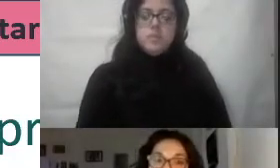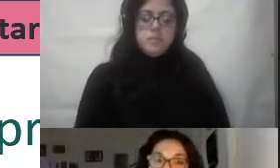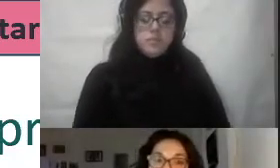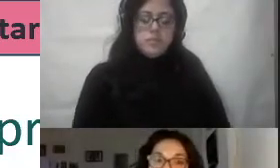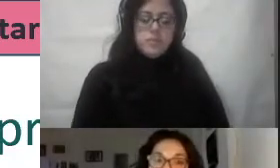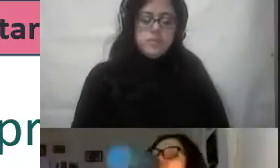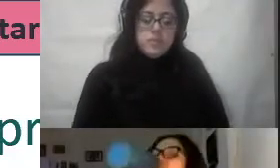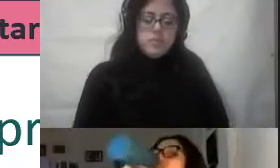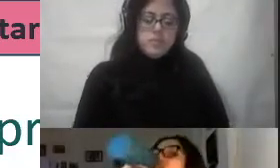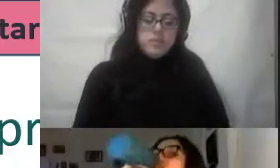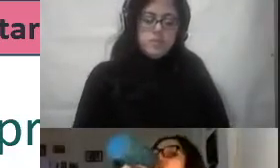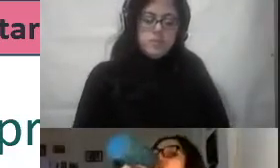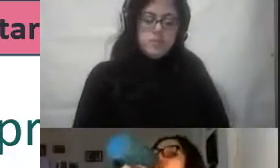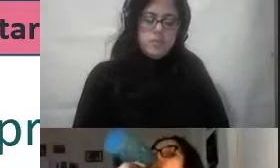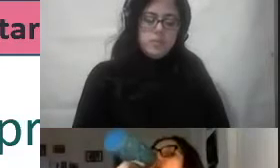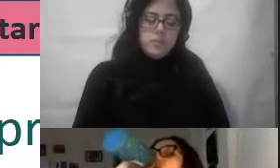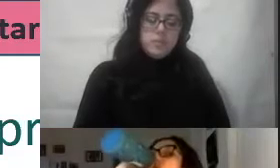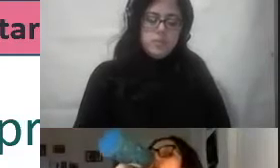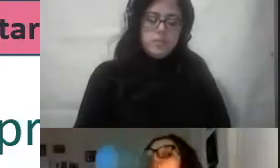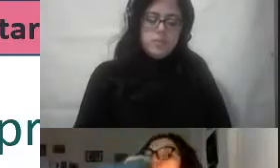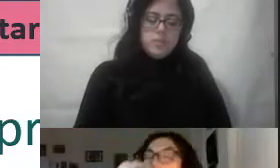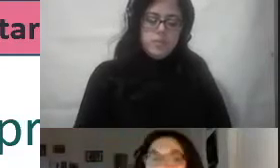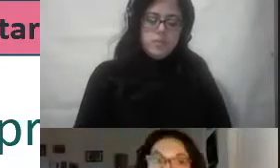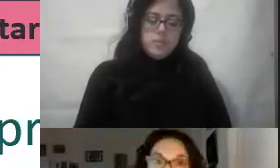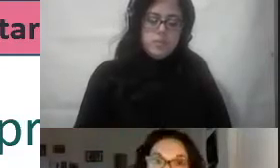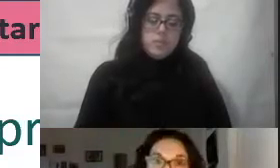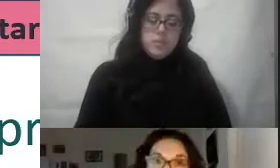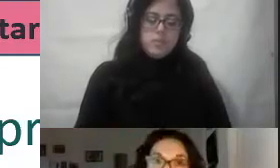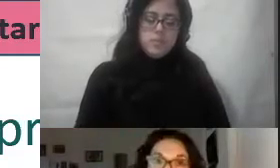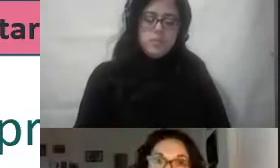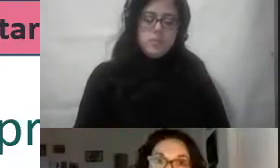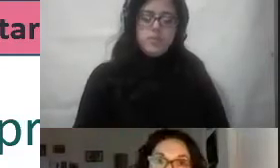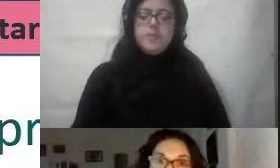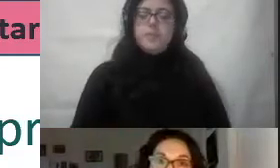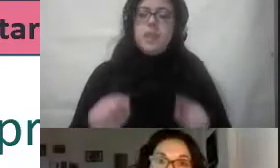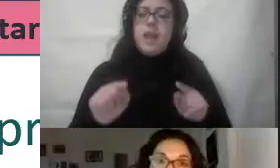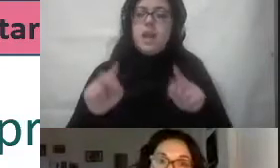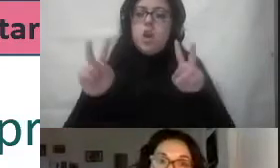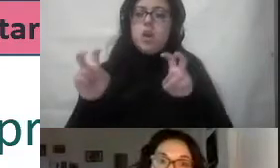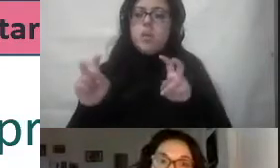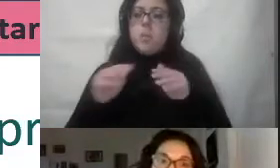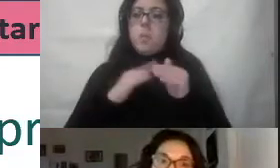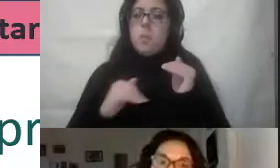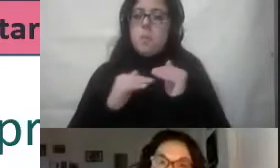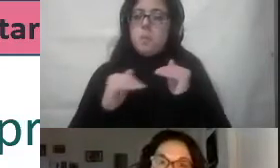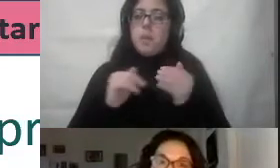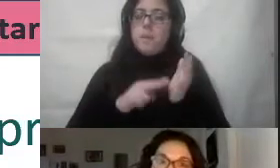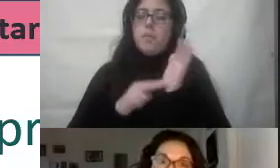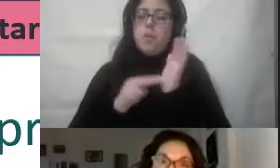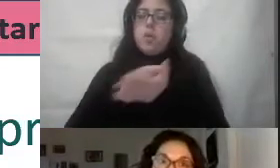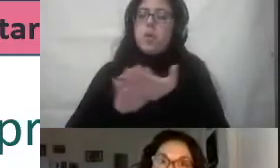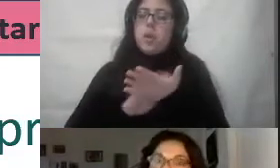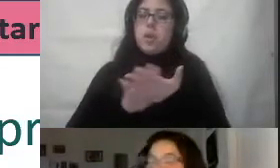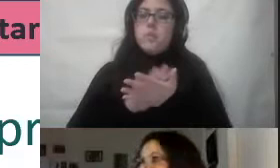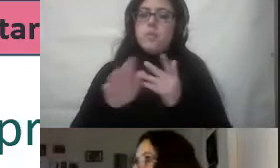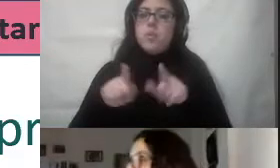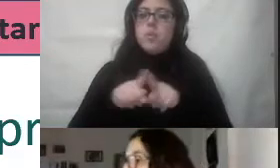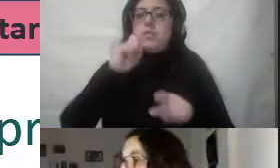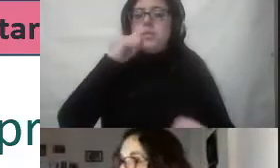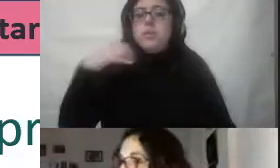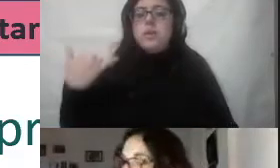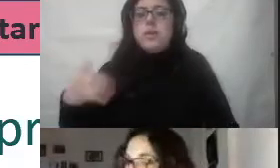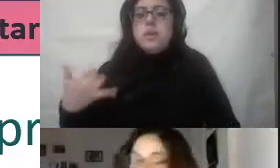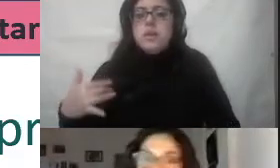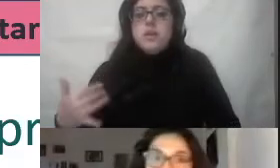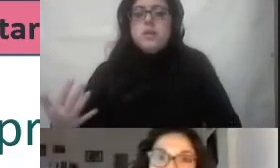tratamos de tomar el mismo ejemplo y pasarlo ahora a un contexto de alta conectividad. Una cosa importante acá que estamos dejando fuera,